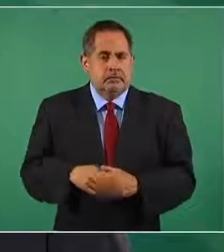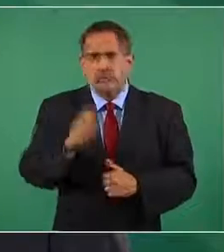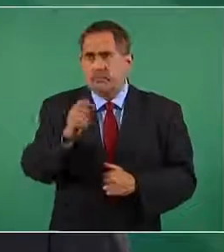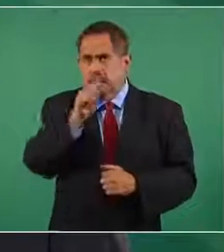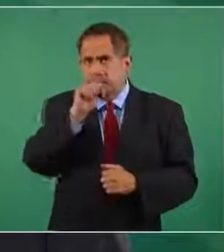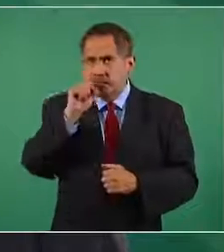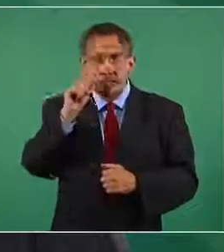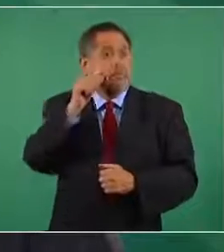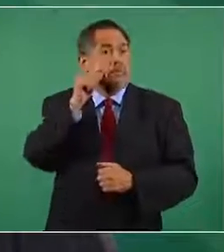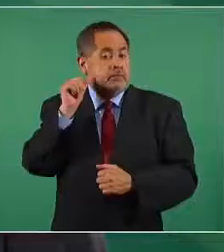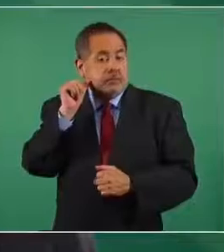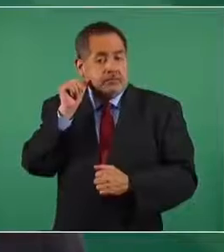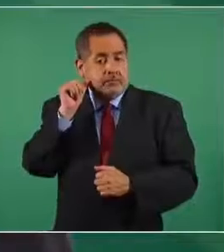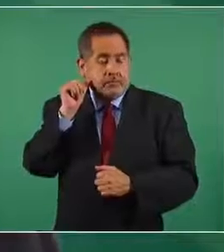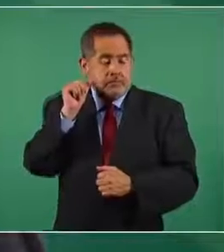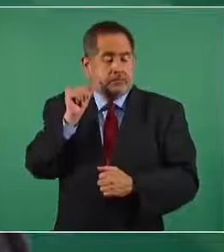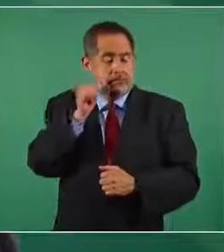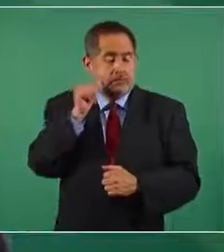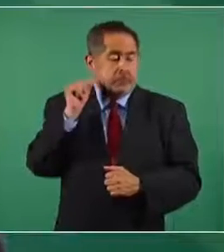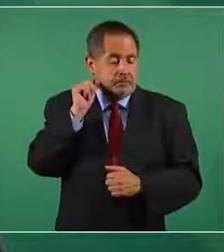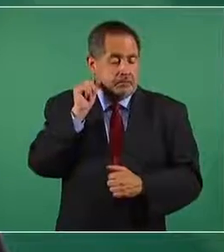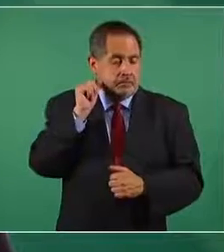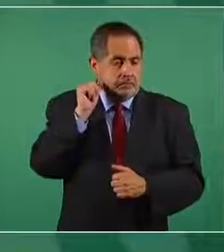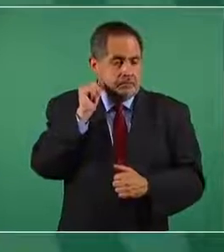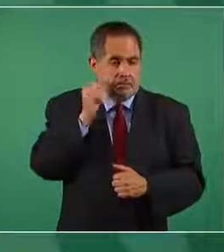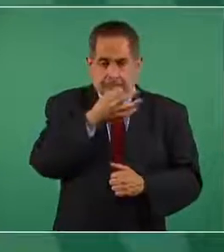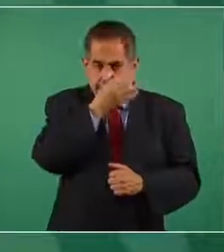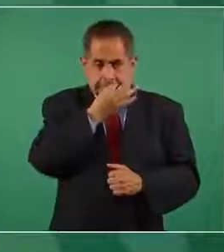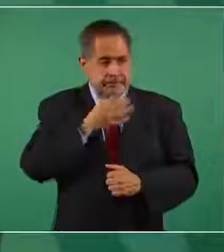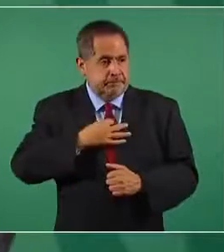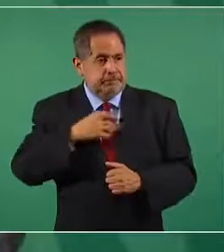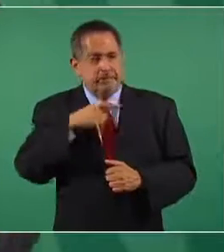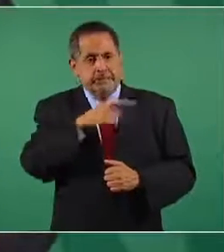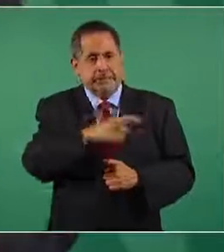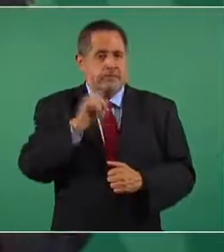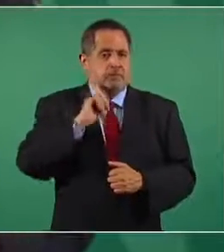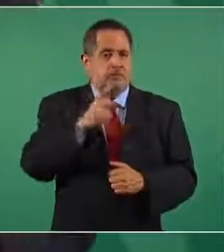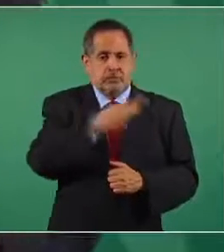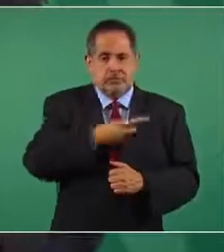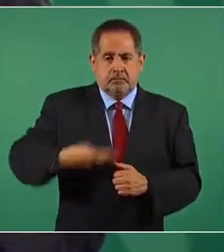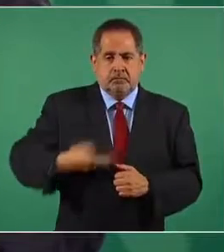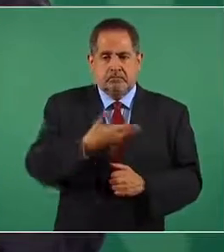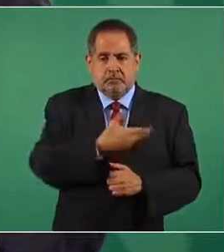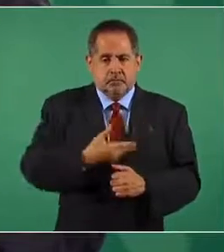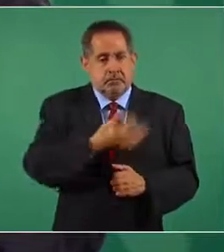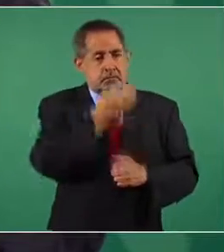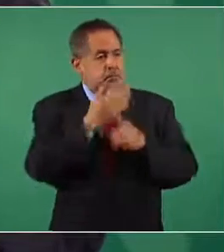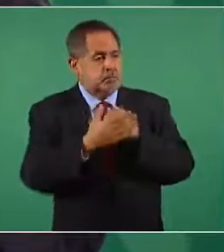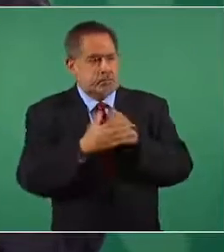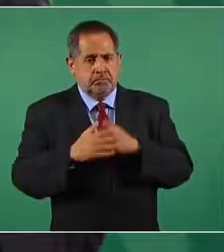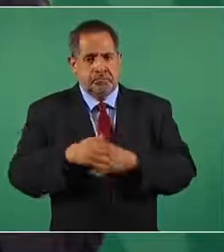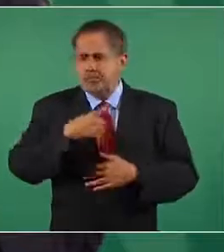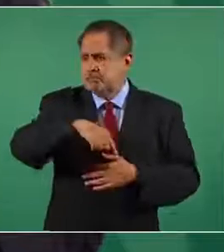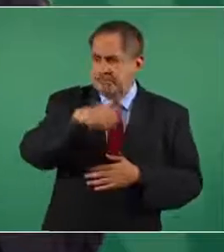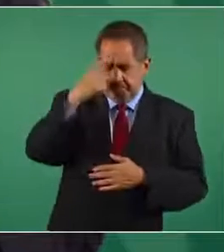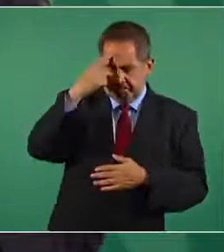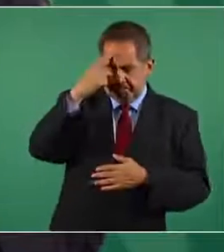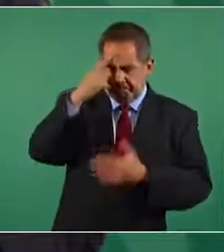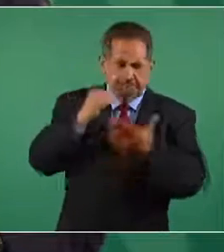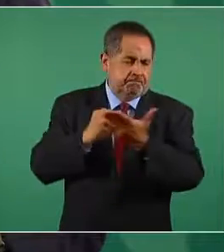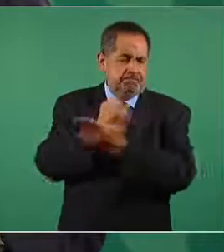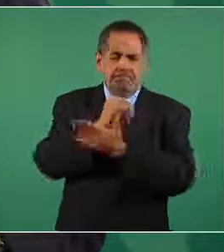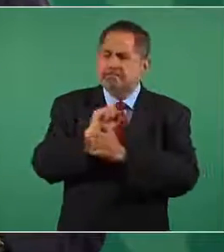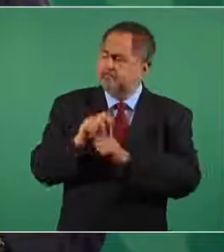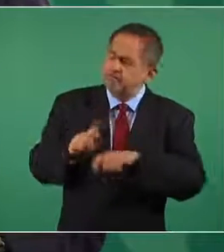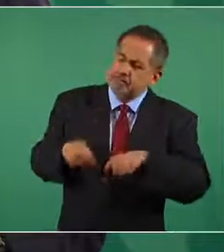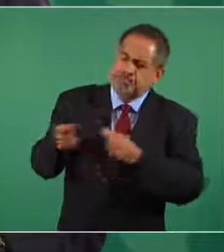ayer me informó la vicepresidenta de que habían tomado esa decisión